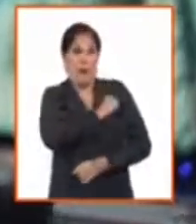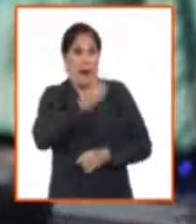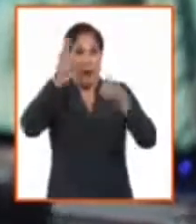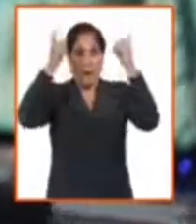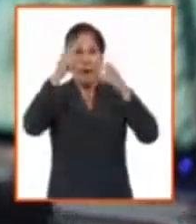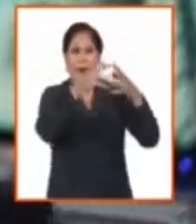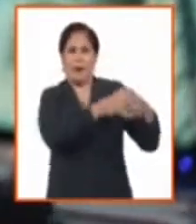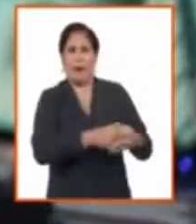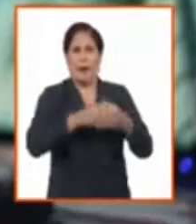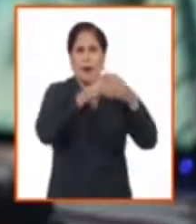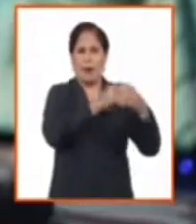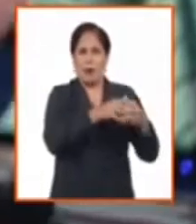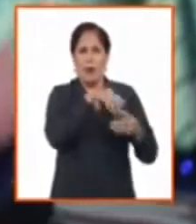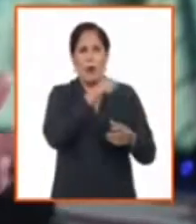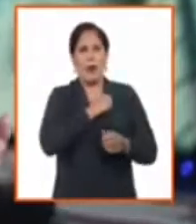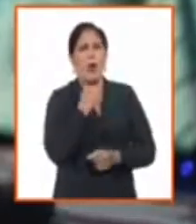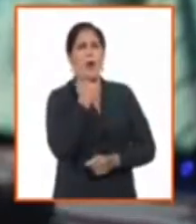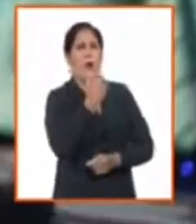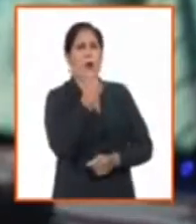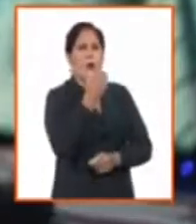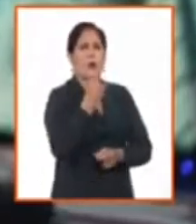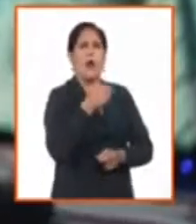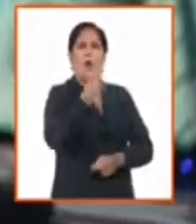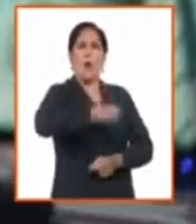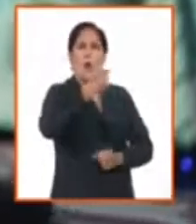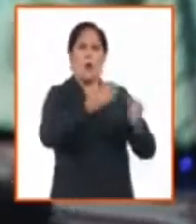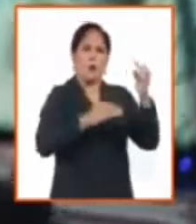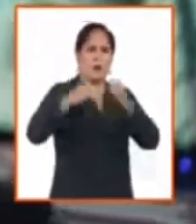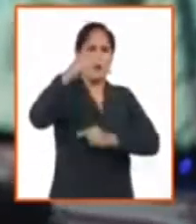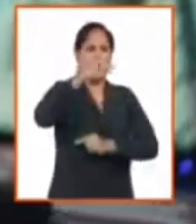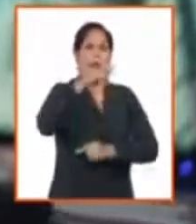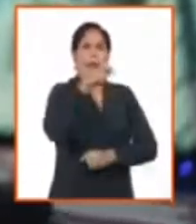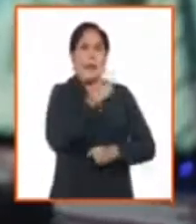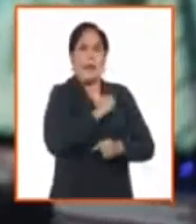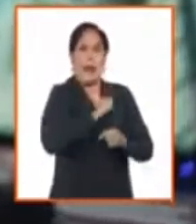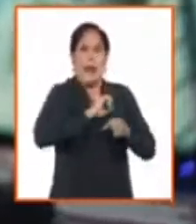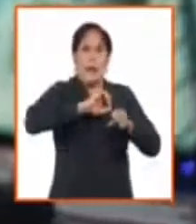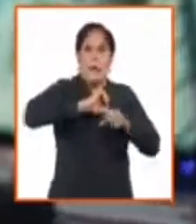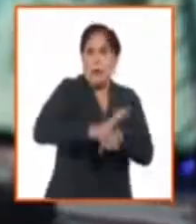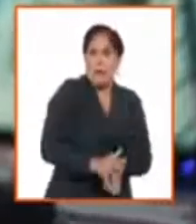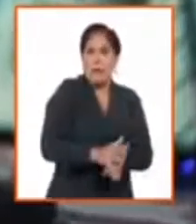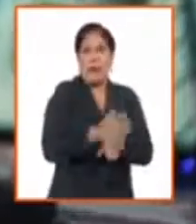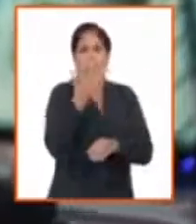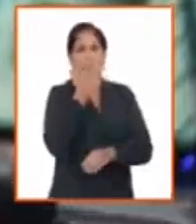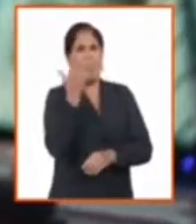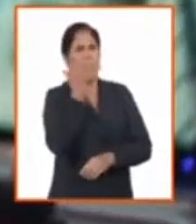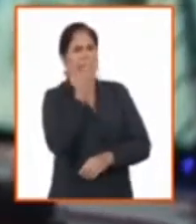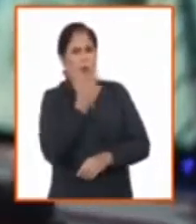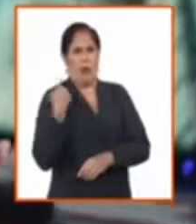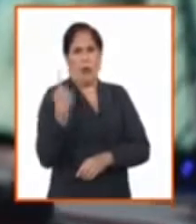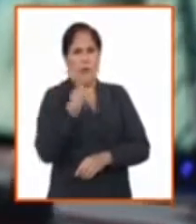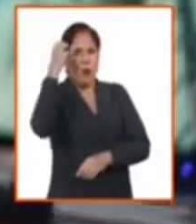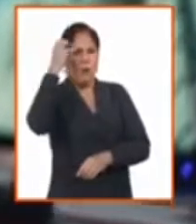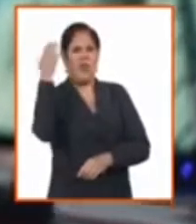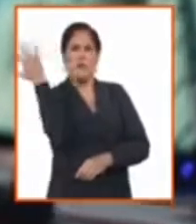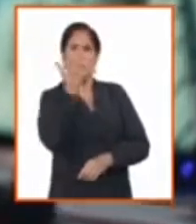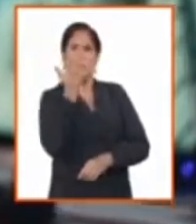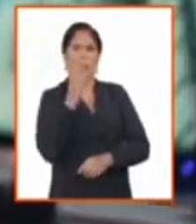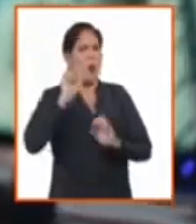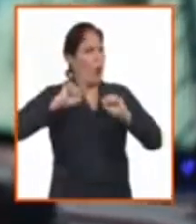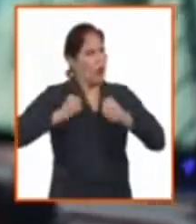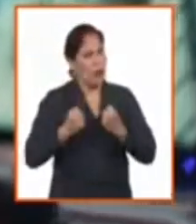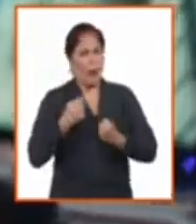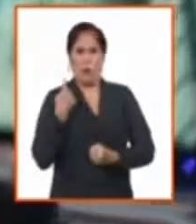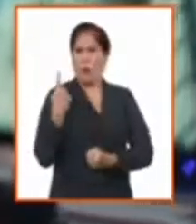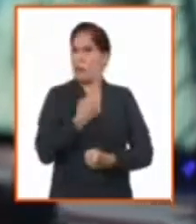estadounidenses de regirse en policías y jueces supremos empeñados en decretar quienes deben ser nuestros gobernantes y hasta nuestra